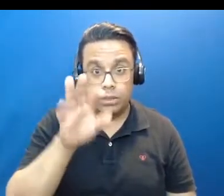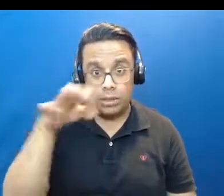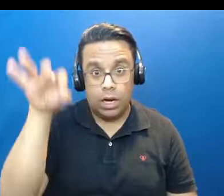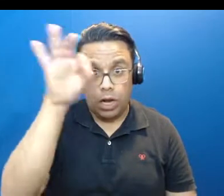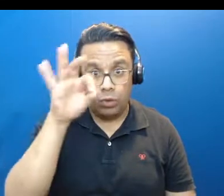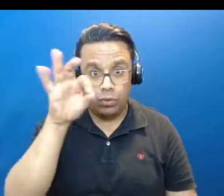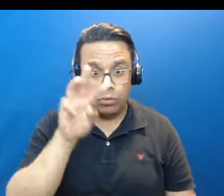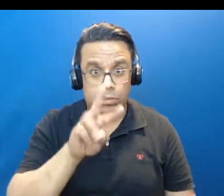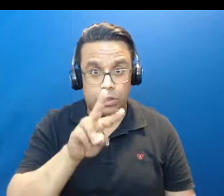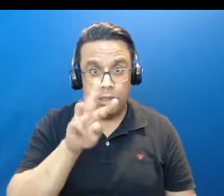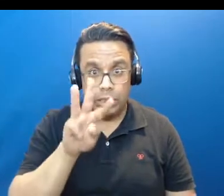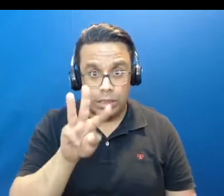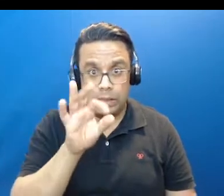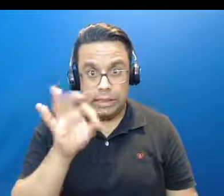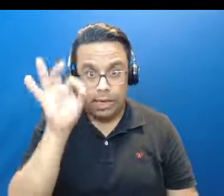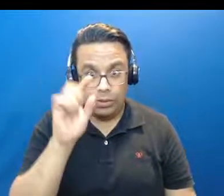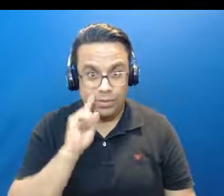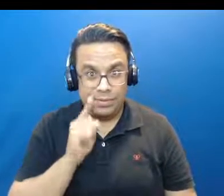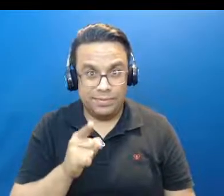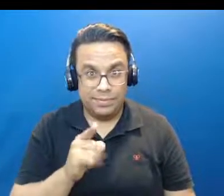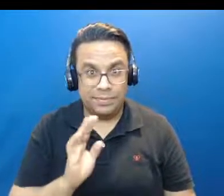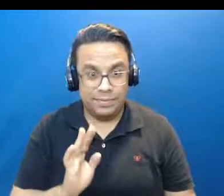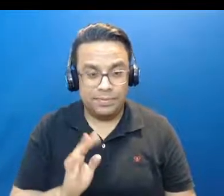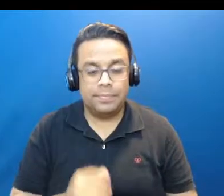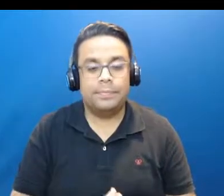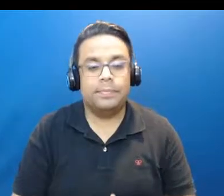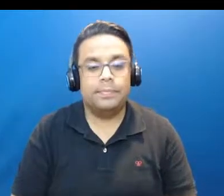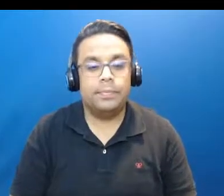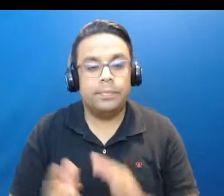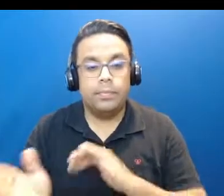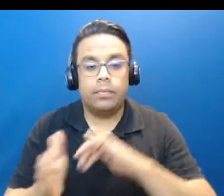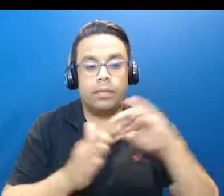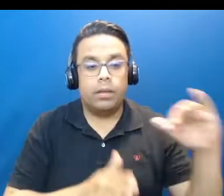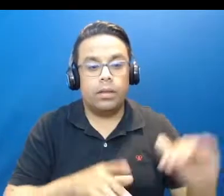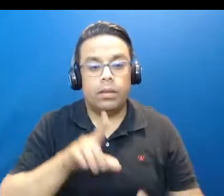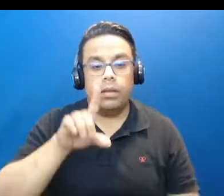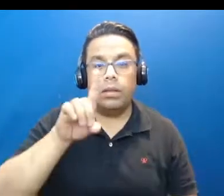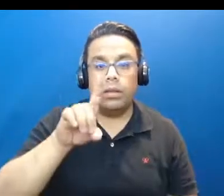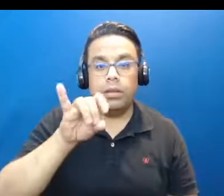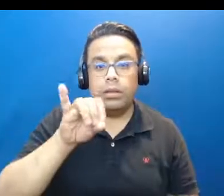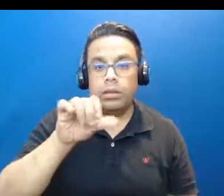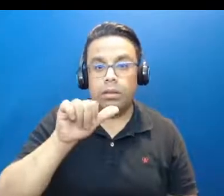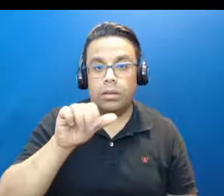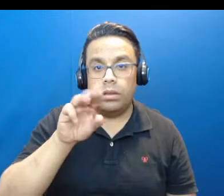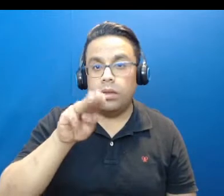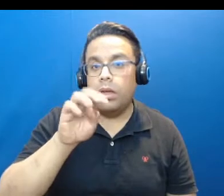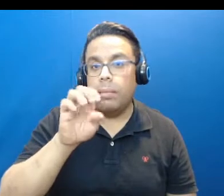23 grados en este caso. Con el comando diámetro podemos